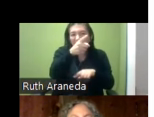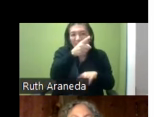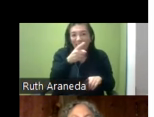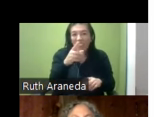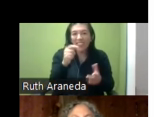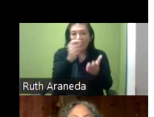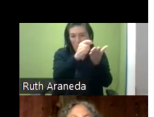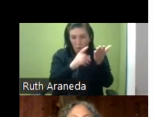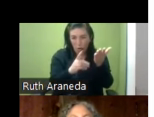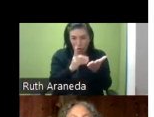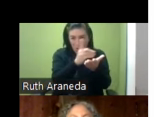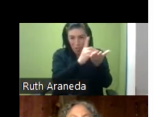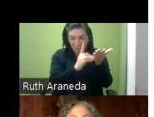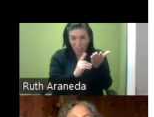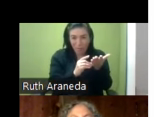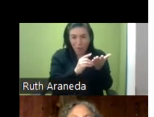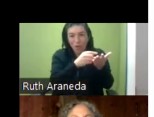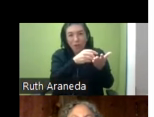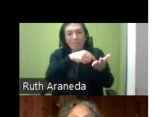que reconstruye idealmente